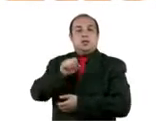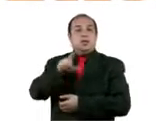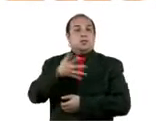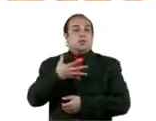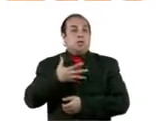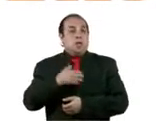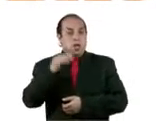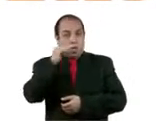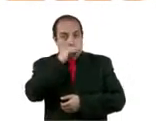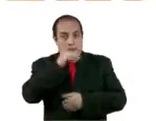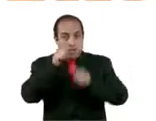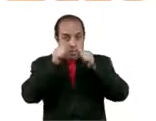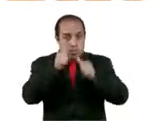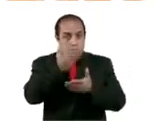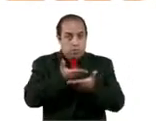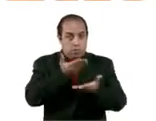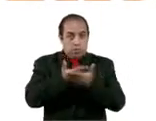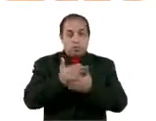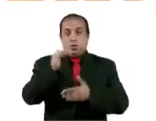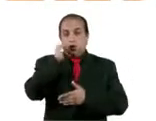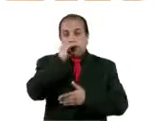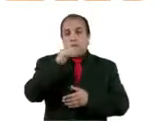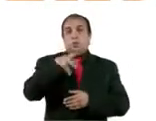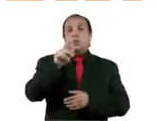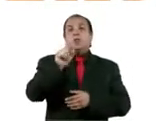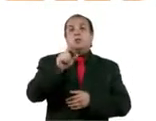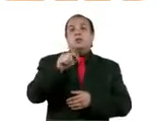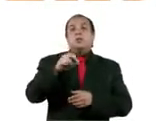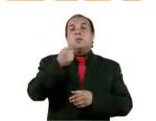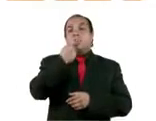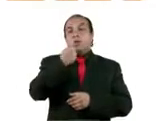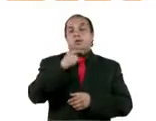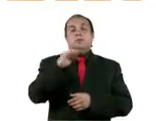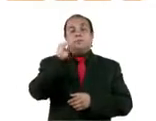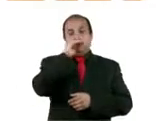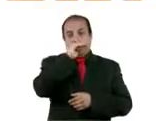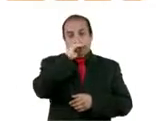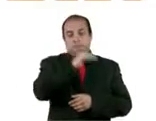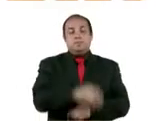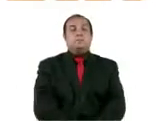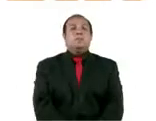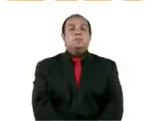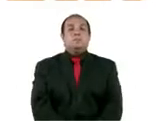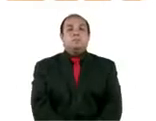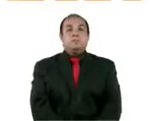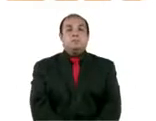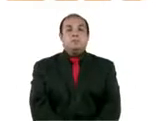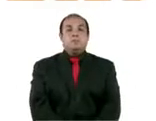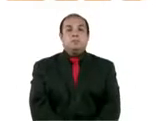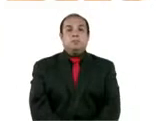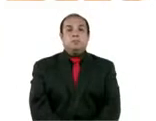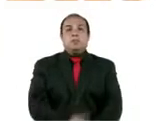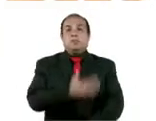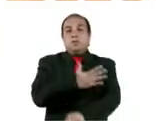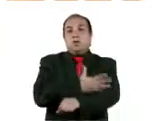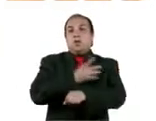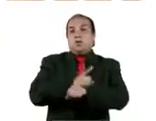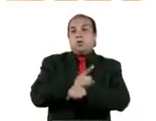atención, los servicios gratuitos, pero también los medicamentos gratuitos y una coordinación con el IMSS y el